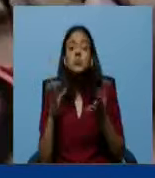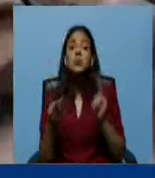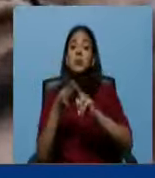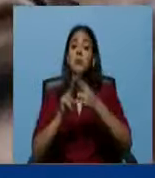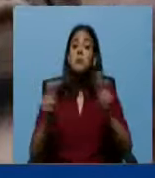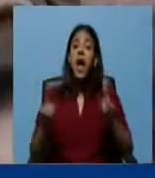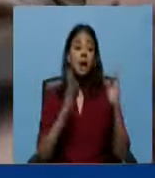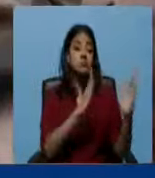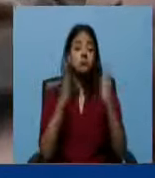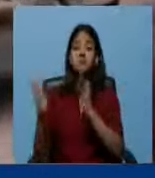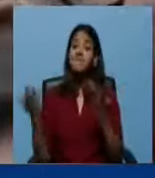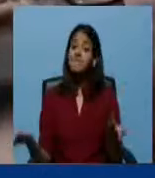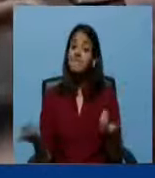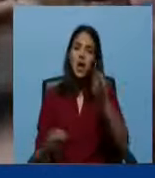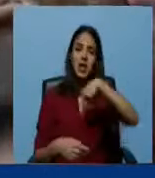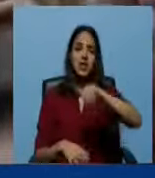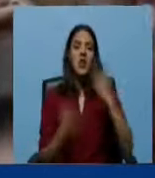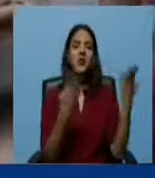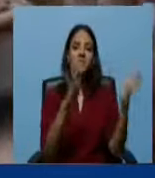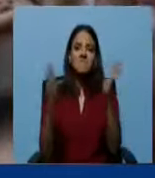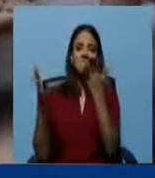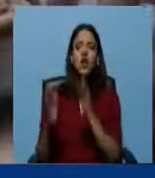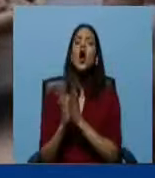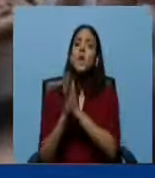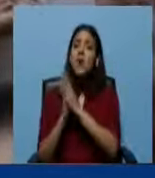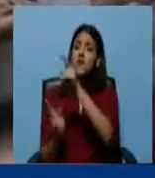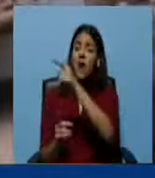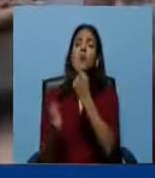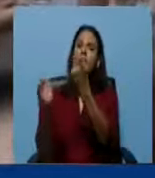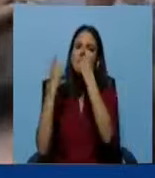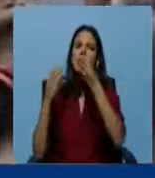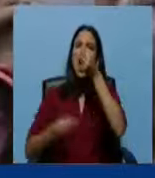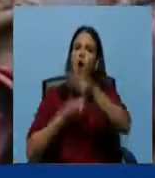Ah, Freddy Bernal, nos tienes que enseñar la fórmula.